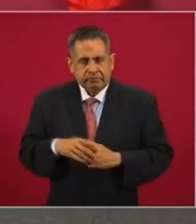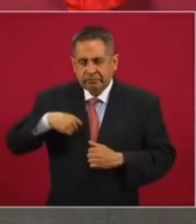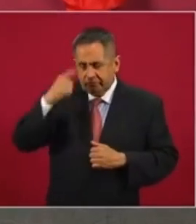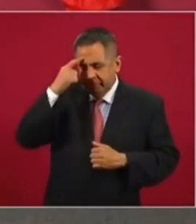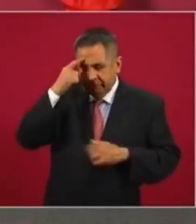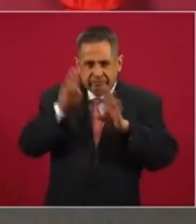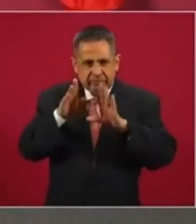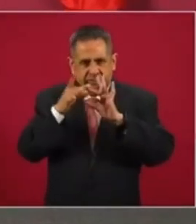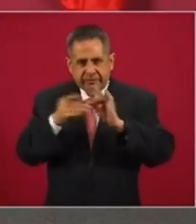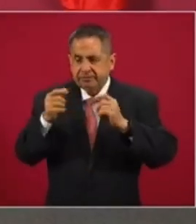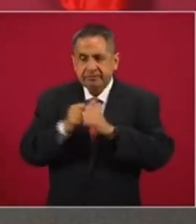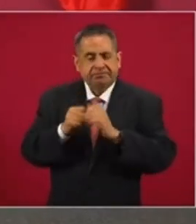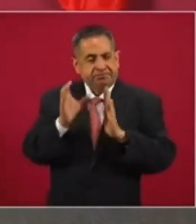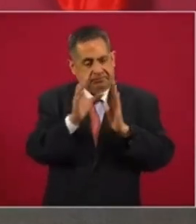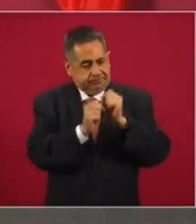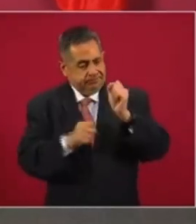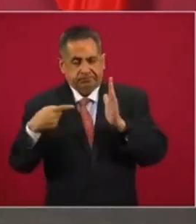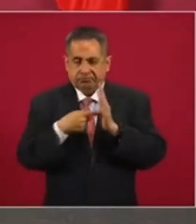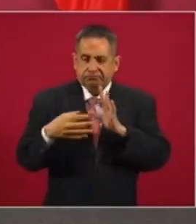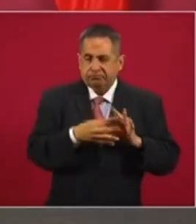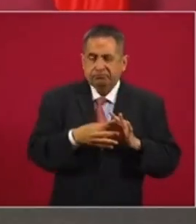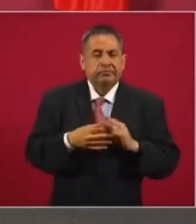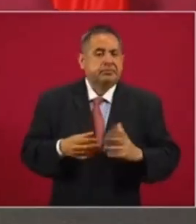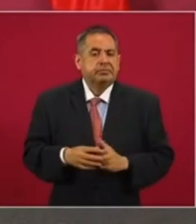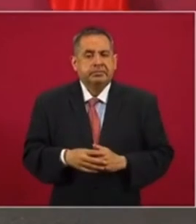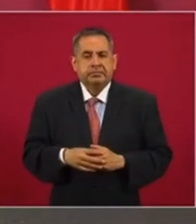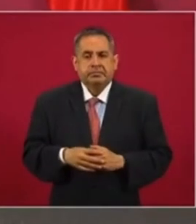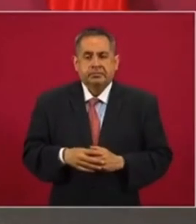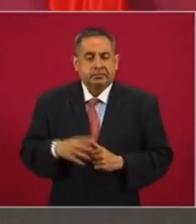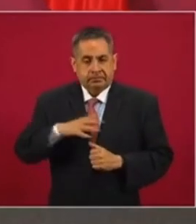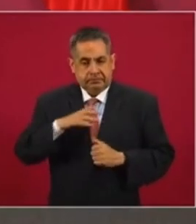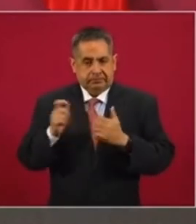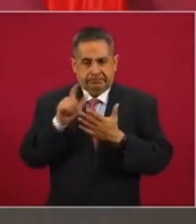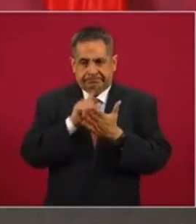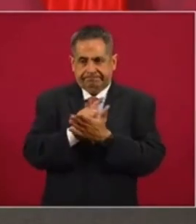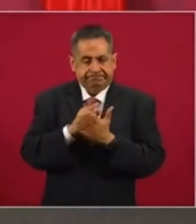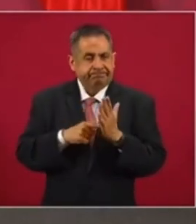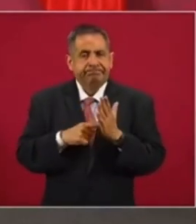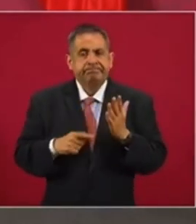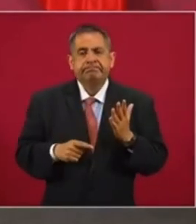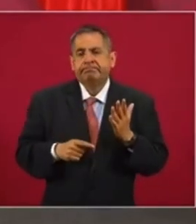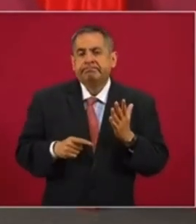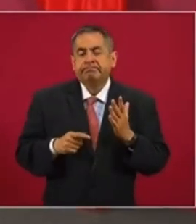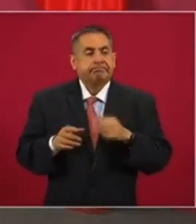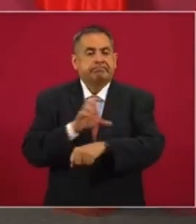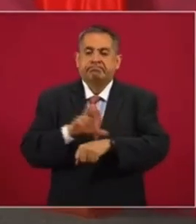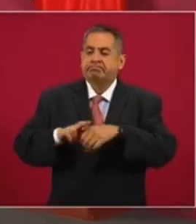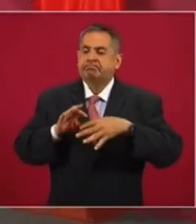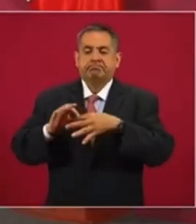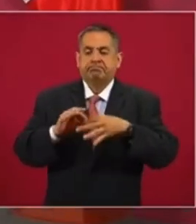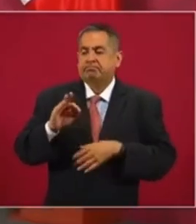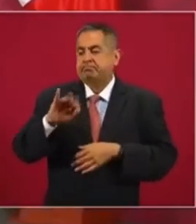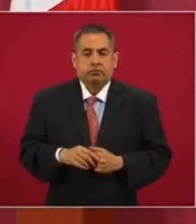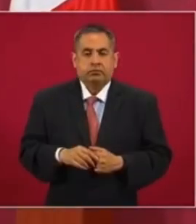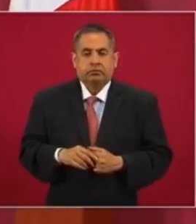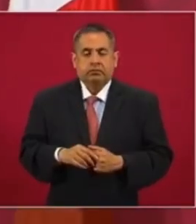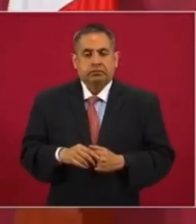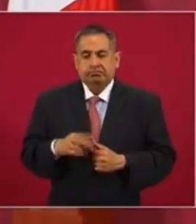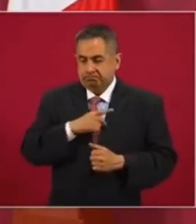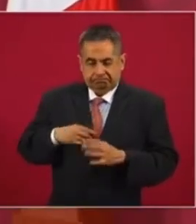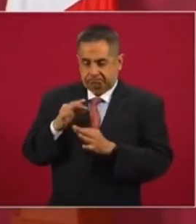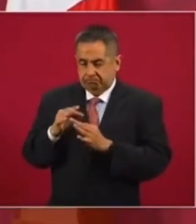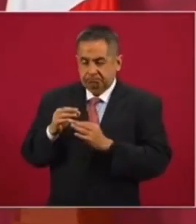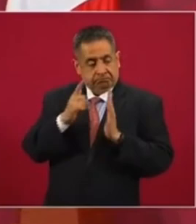estamos actuando de conformidad con la Constitución y con la ley. Hay una ley de coordinación fiscal que se